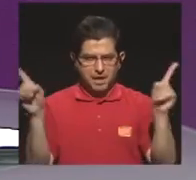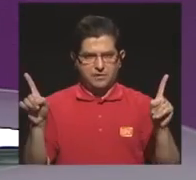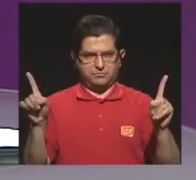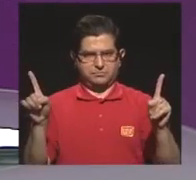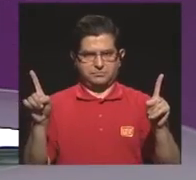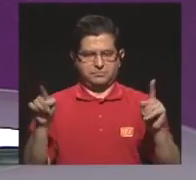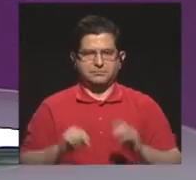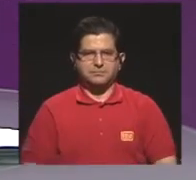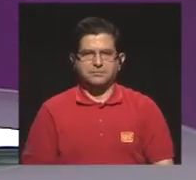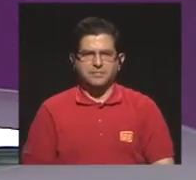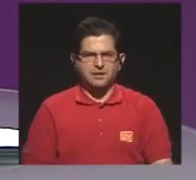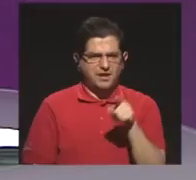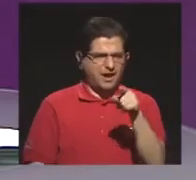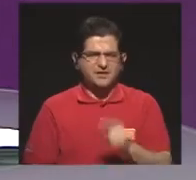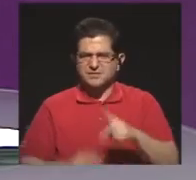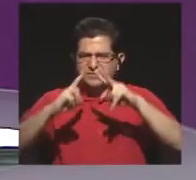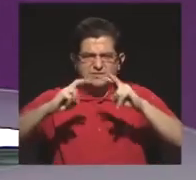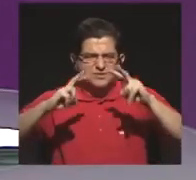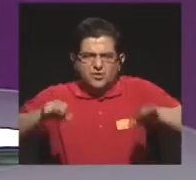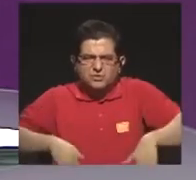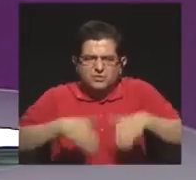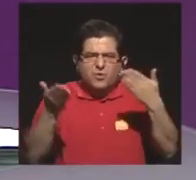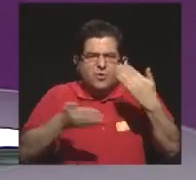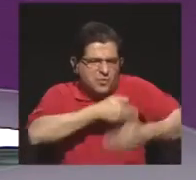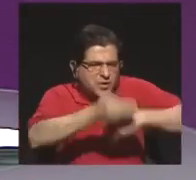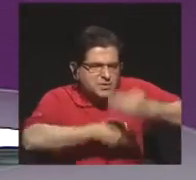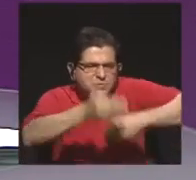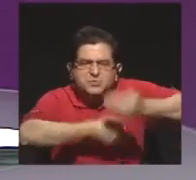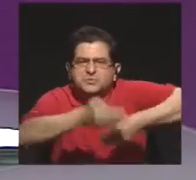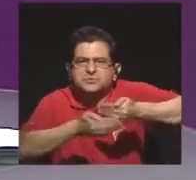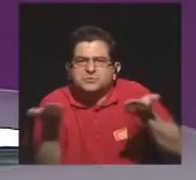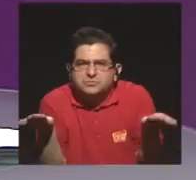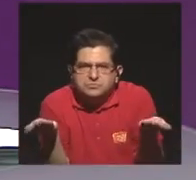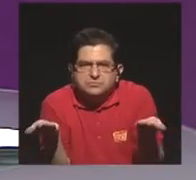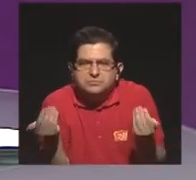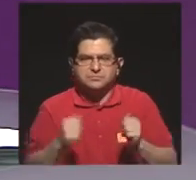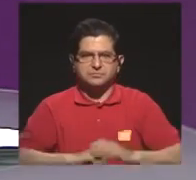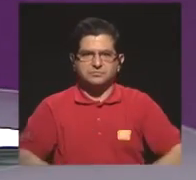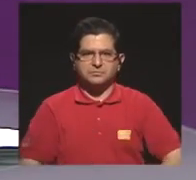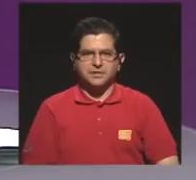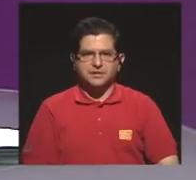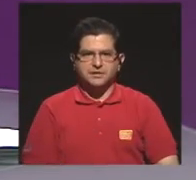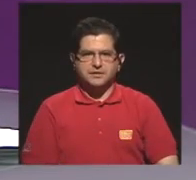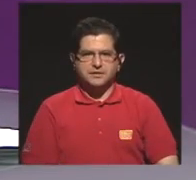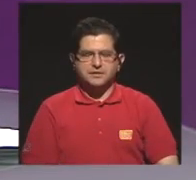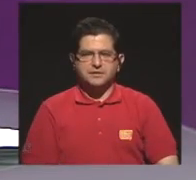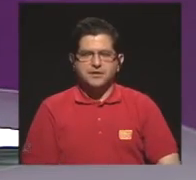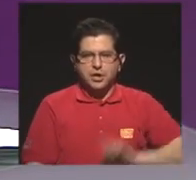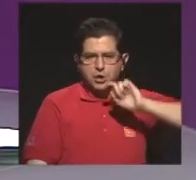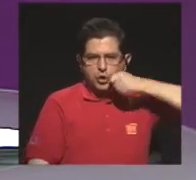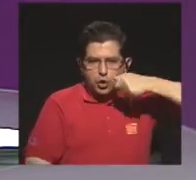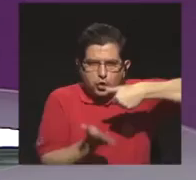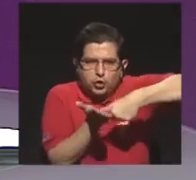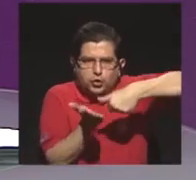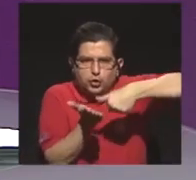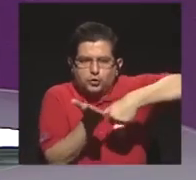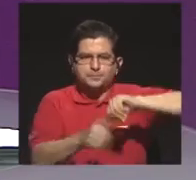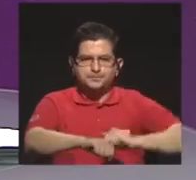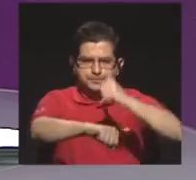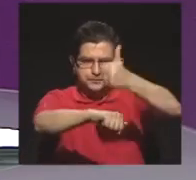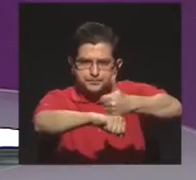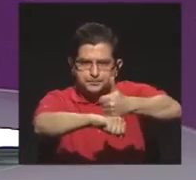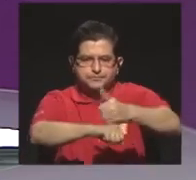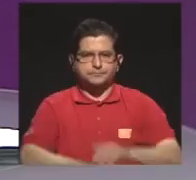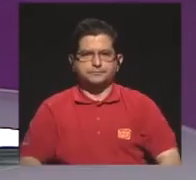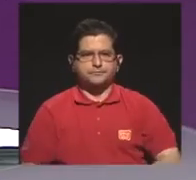bueno, ¿cómo se come? ¿Cómo se operacionaliza? ¿Verdad? En el código electoral se